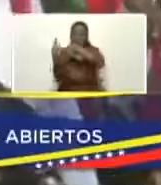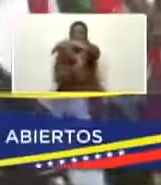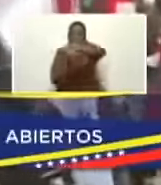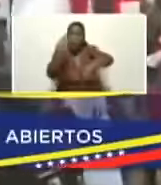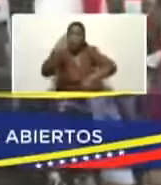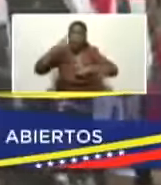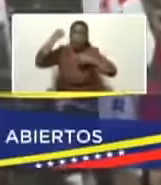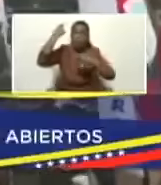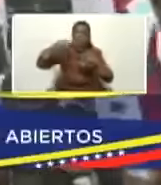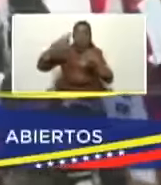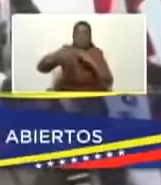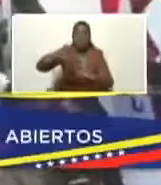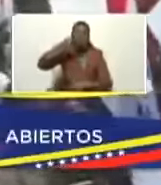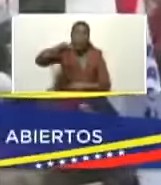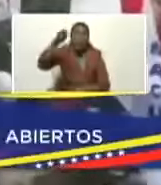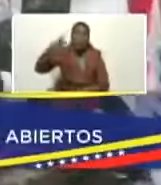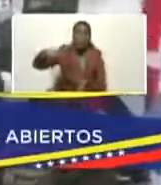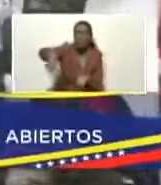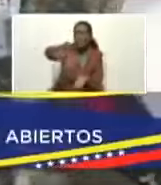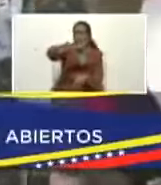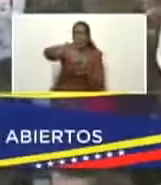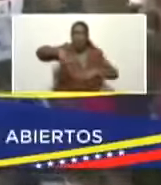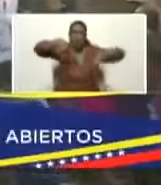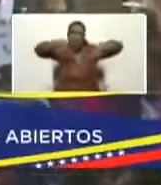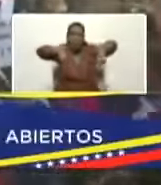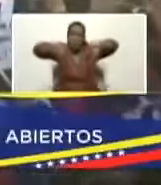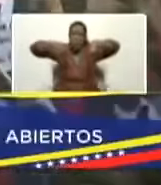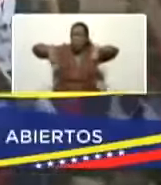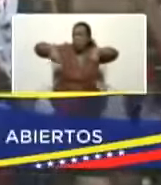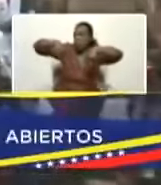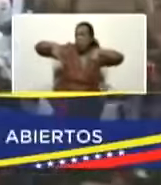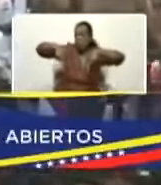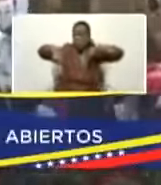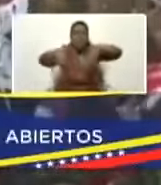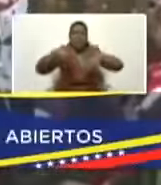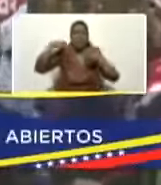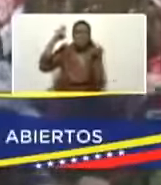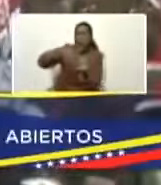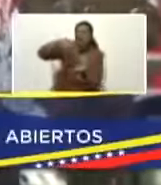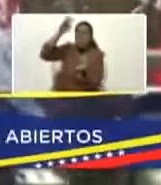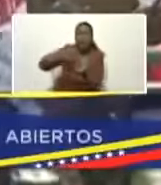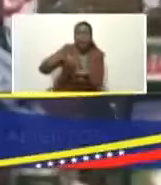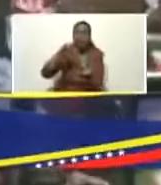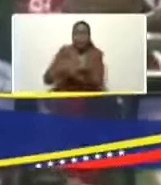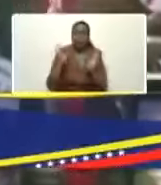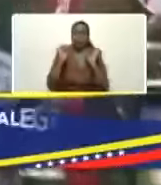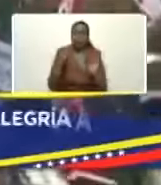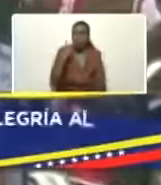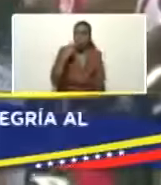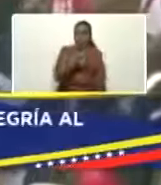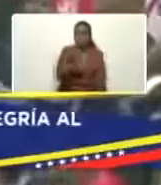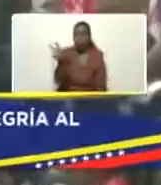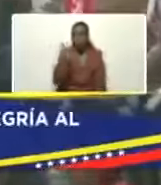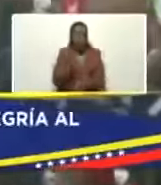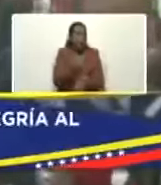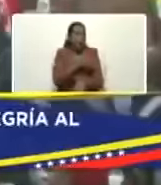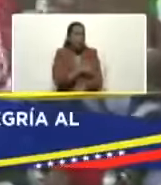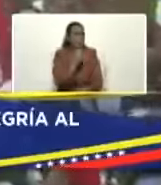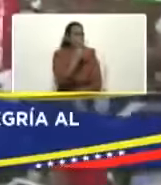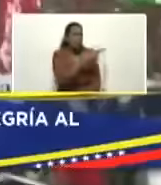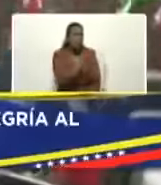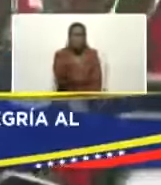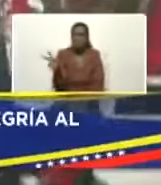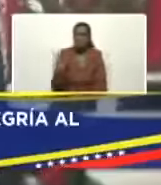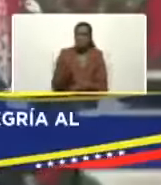revolución. Y bailamos, y brincamos. Esto es inigualable. Nunca antes yo había